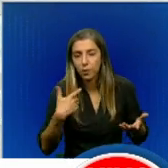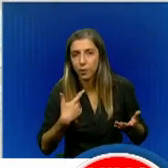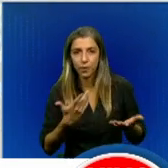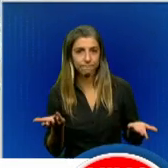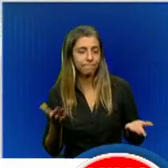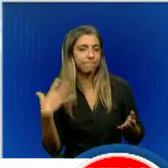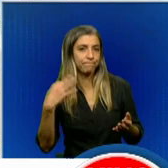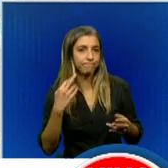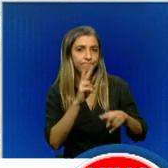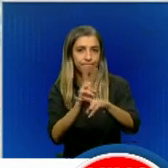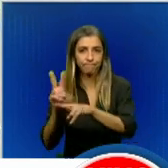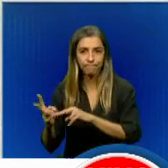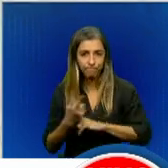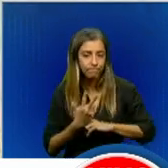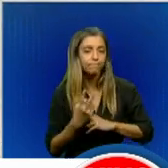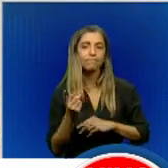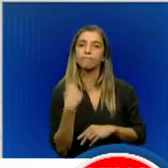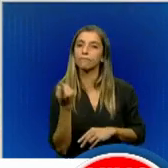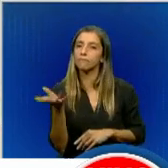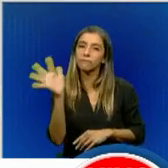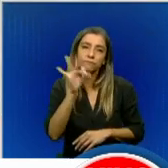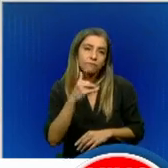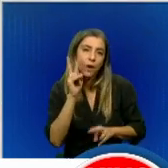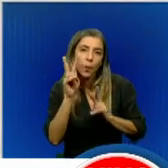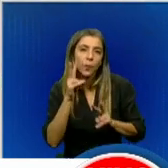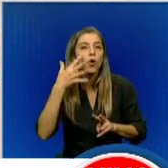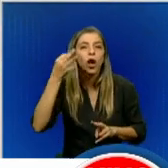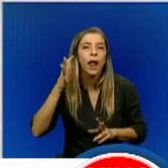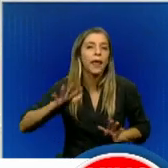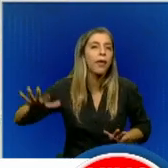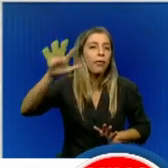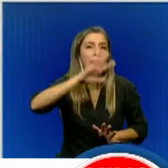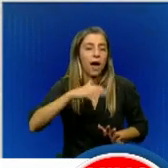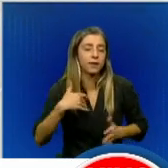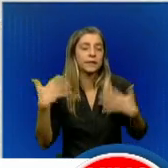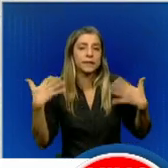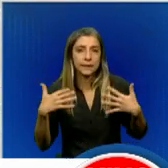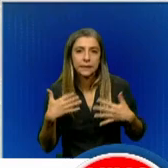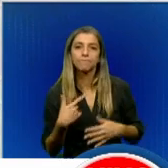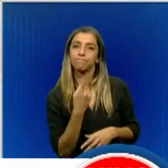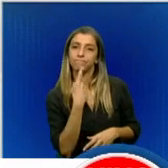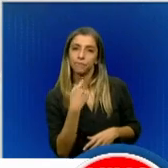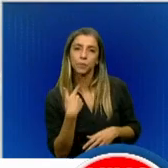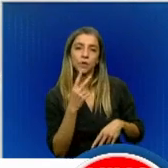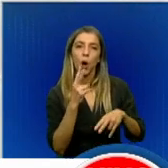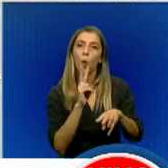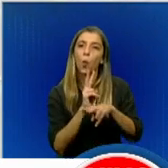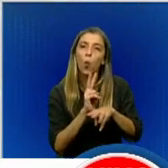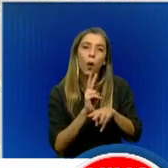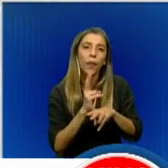que todos los días nos conmueven las necesarias medidas de cuidado decía también implican y lo sabemos